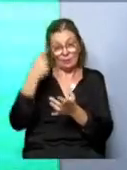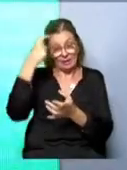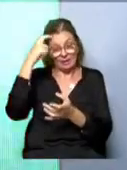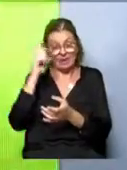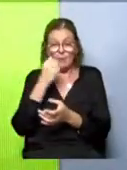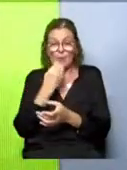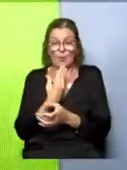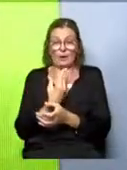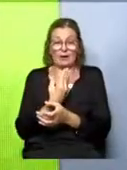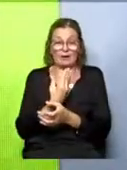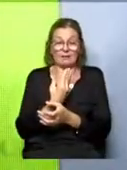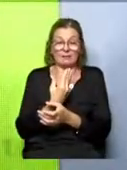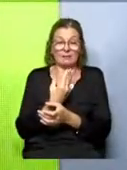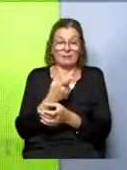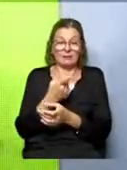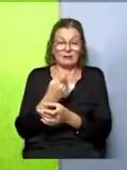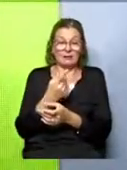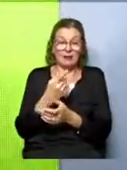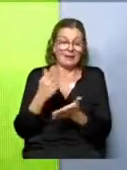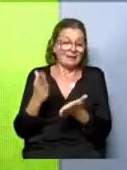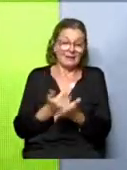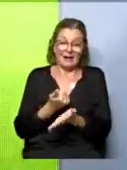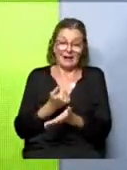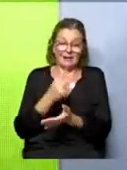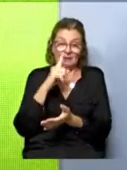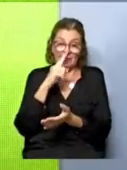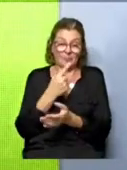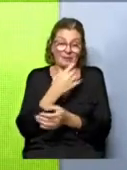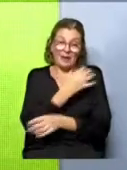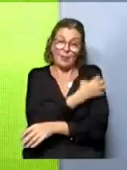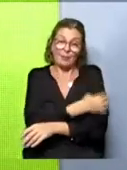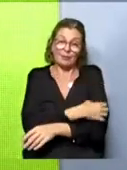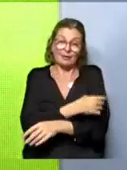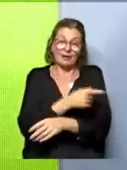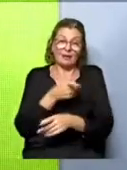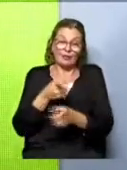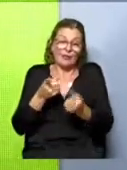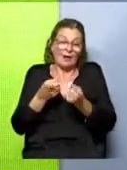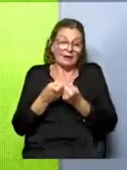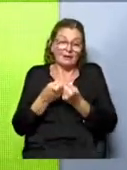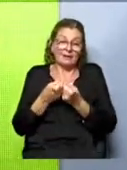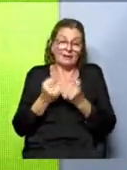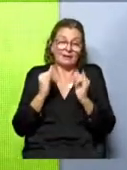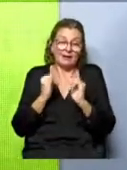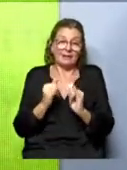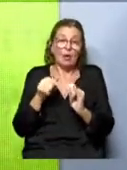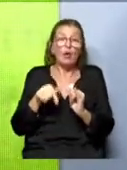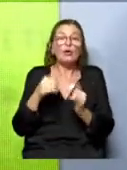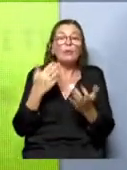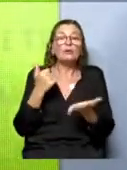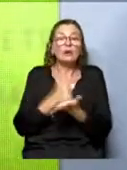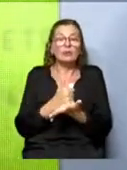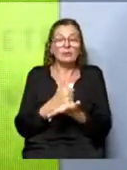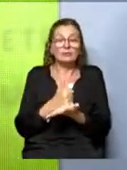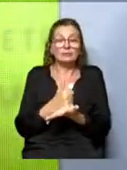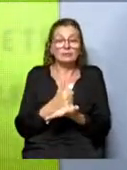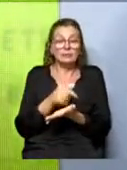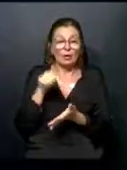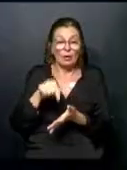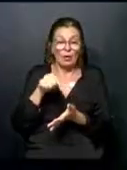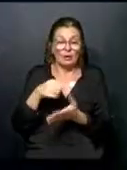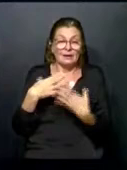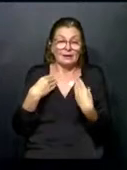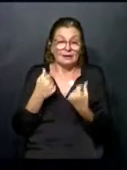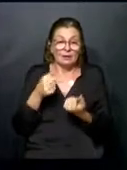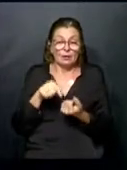más eficiente para abatir rápidamente la pobreza. Y sí, va a requerir... ¿Cómo estamos hoy? Hoy, en ese